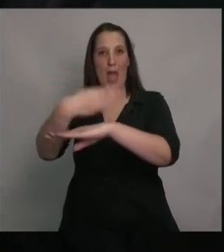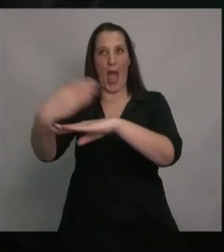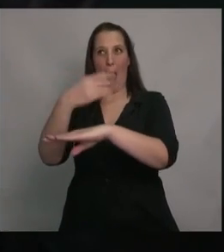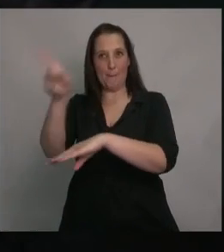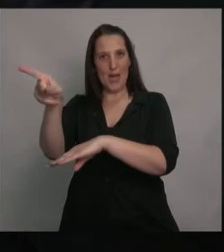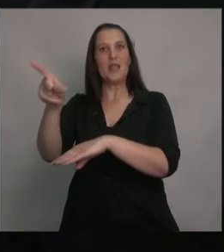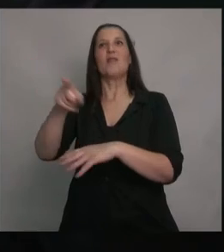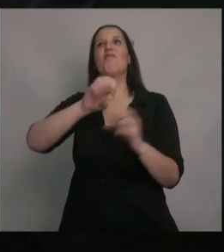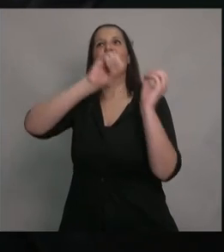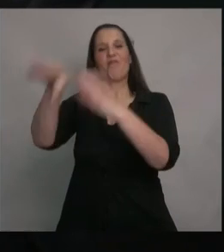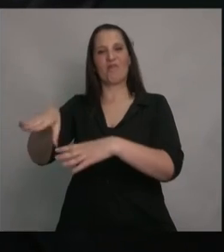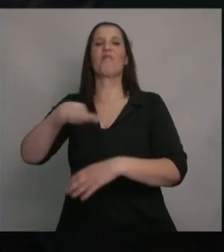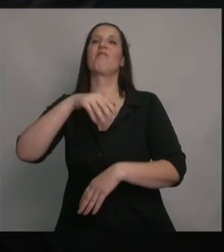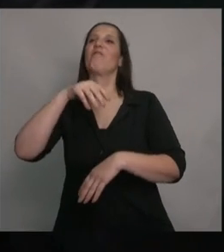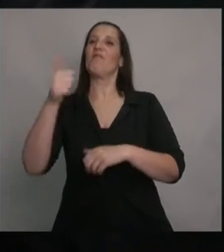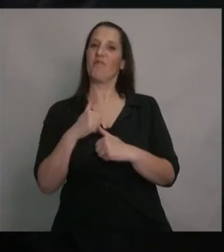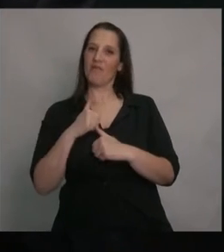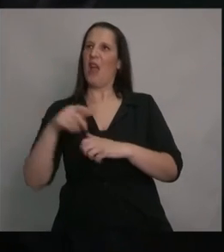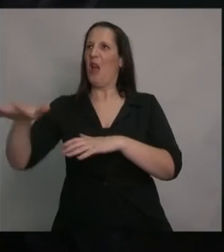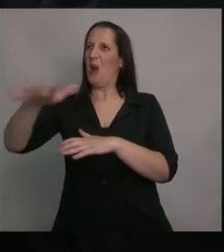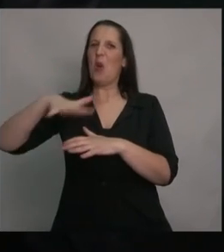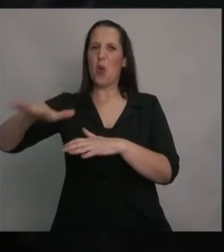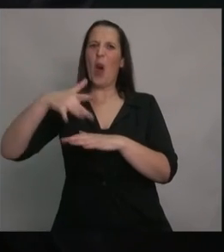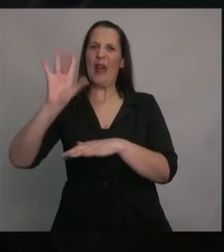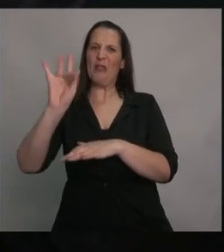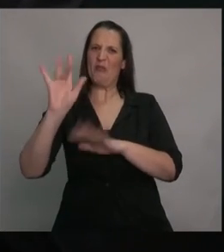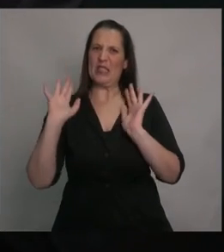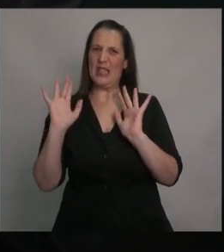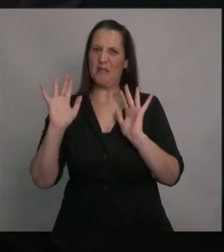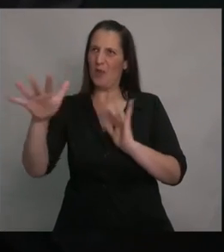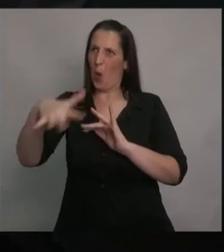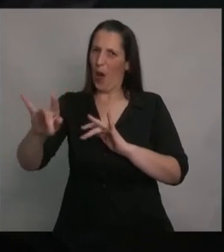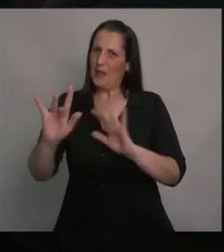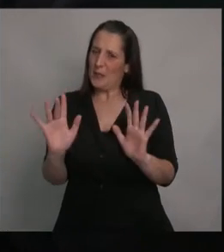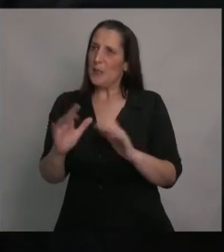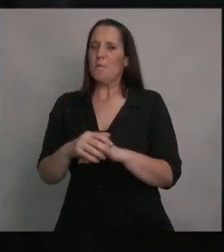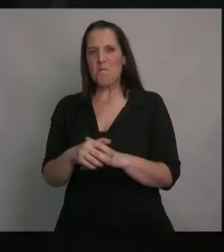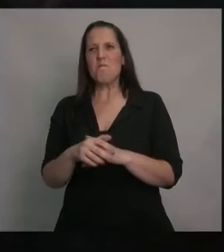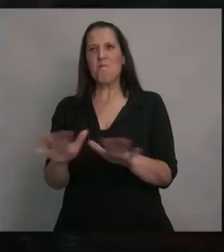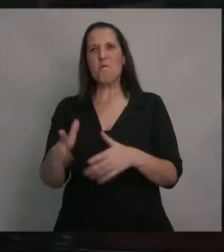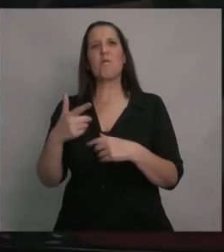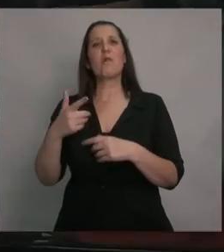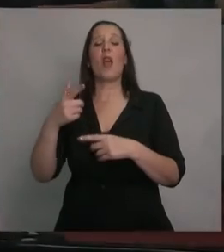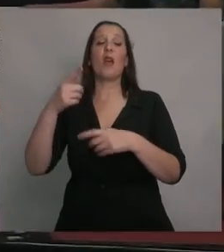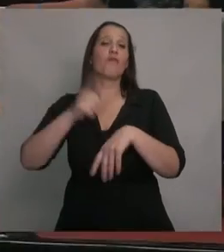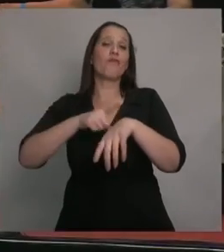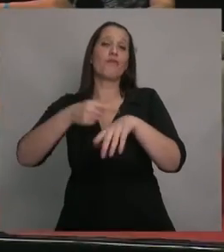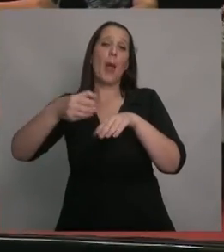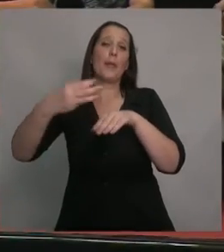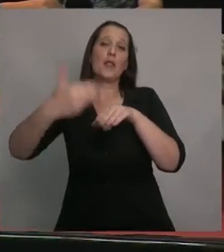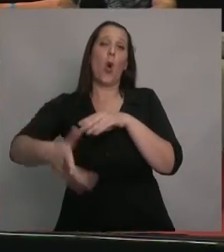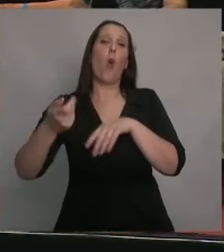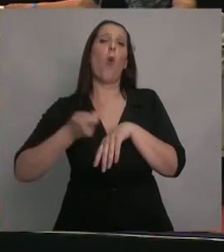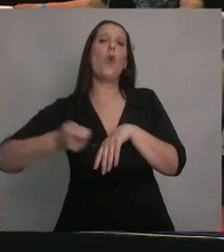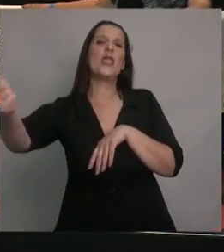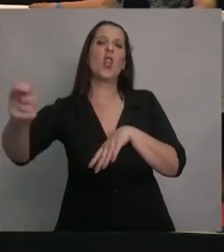que el hueco de por sí es un lugar bastante difícil. Y al cabo de eso, bueno, fuimos a juicio, que el juicio duró